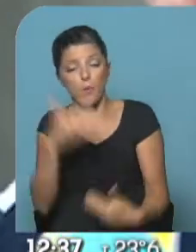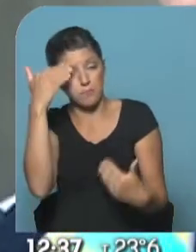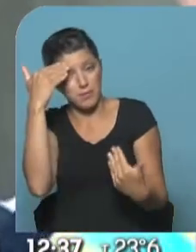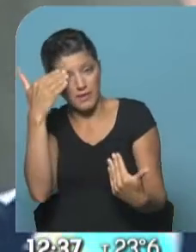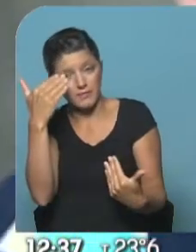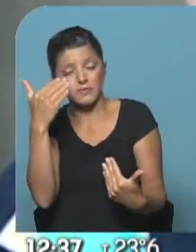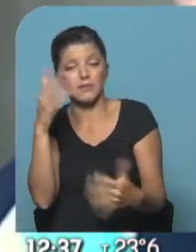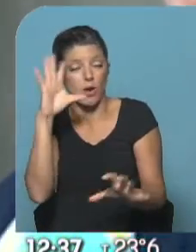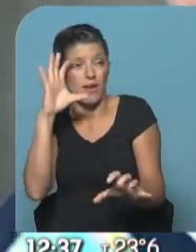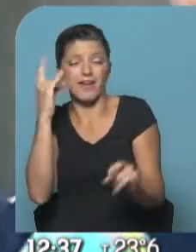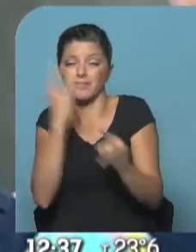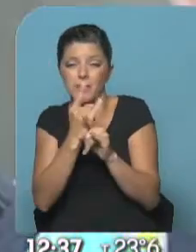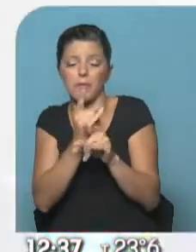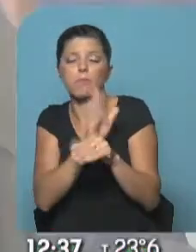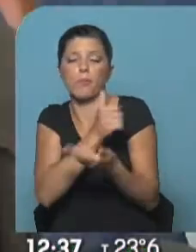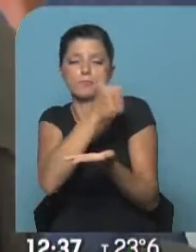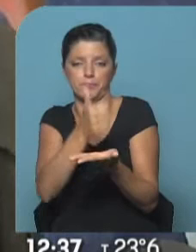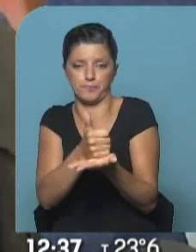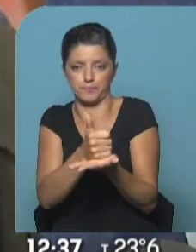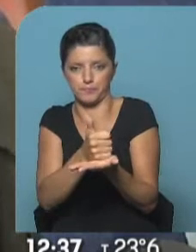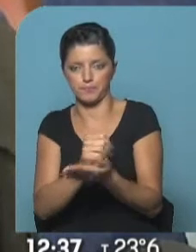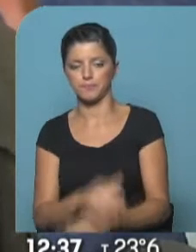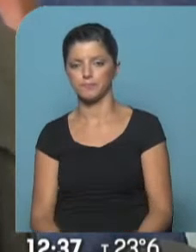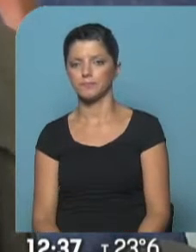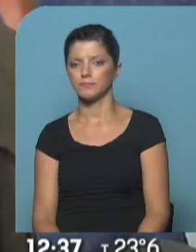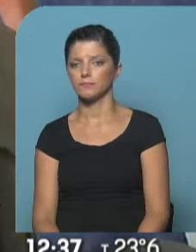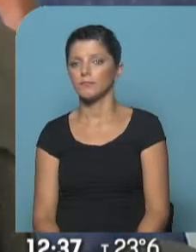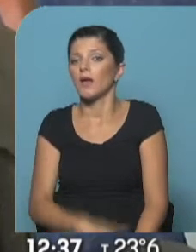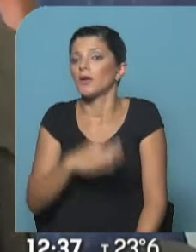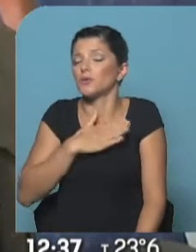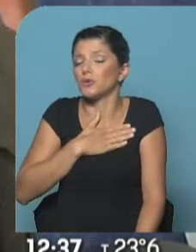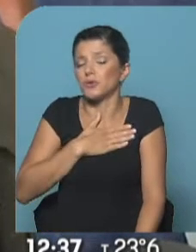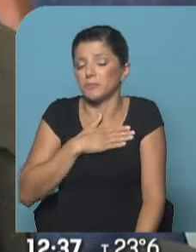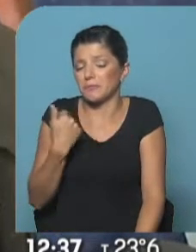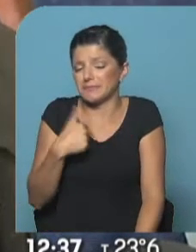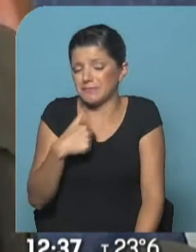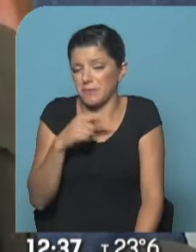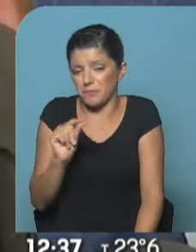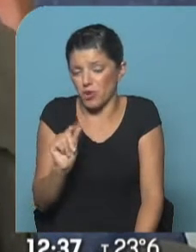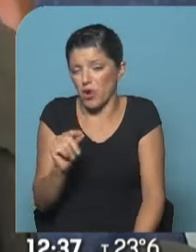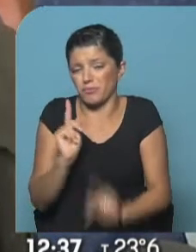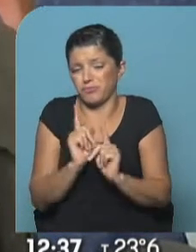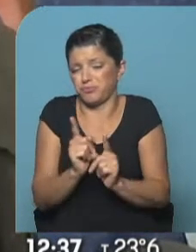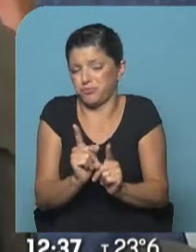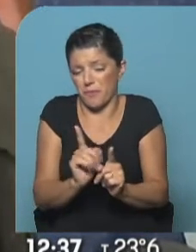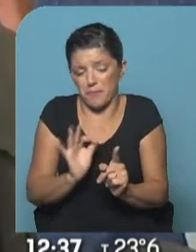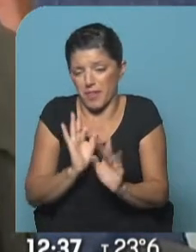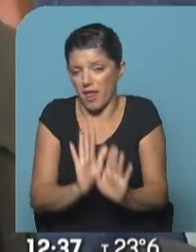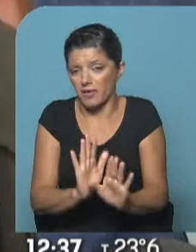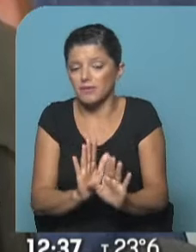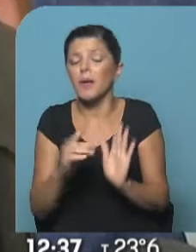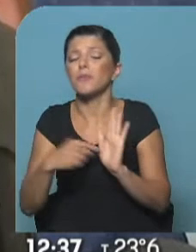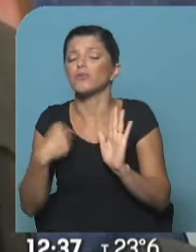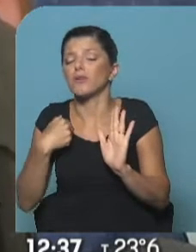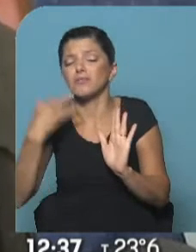siempre van a estar con nosotros. Tendremos que vivir con ese dolor a cuestas, pero seguimos convencidos de